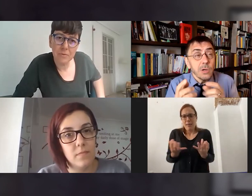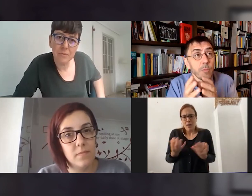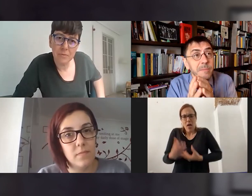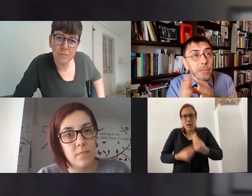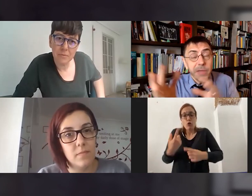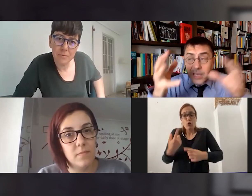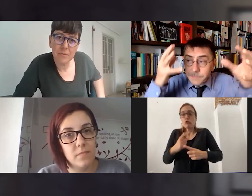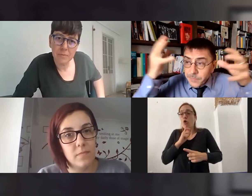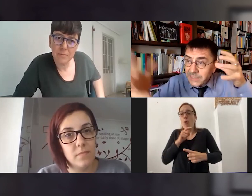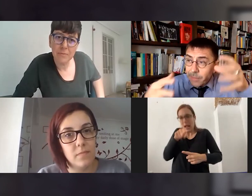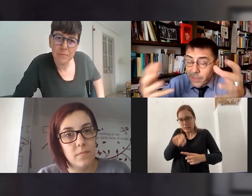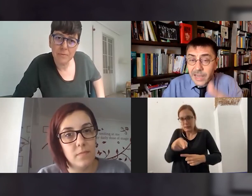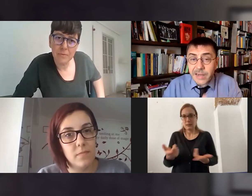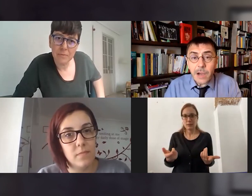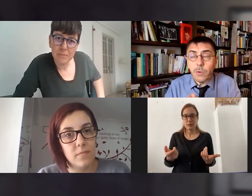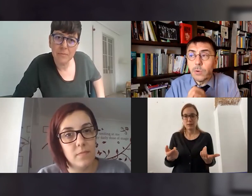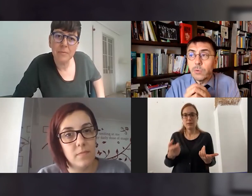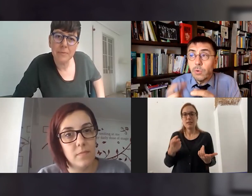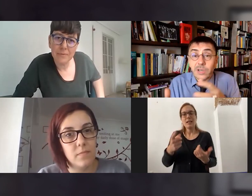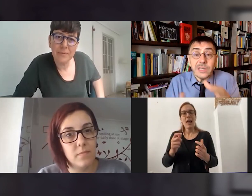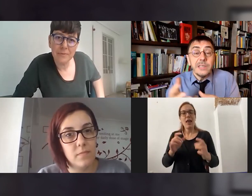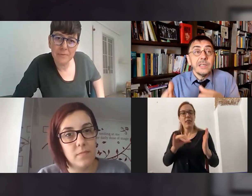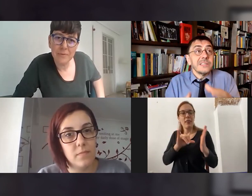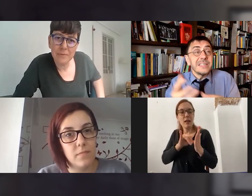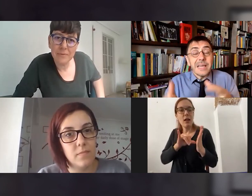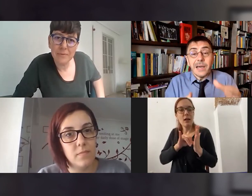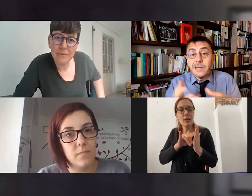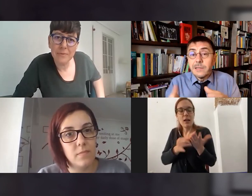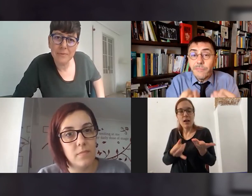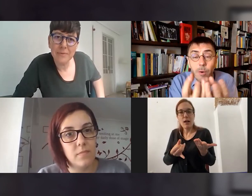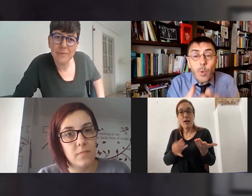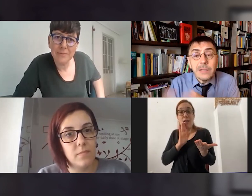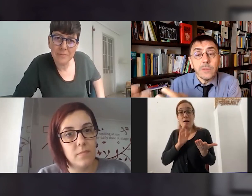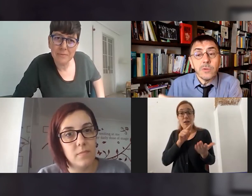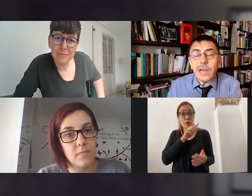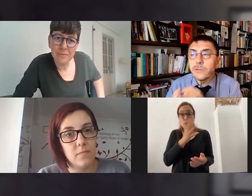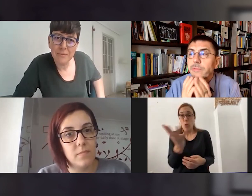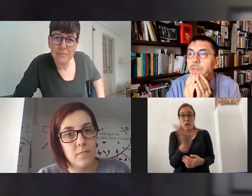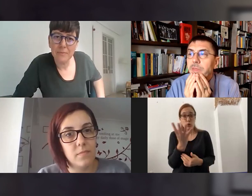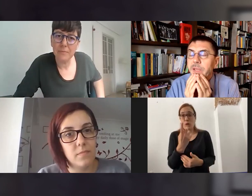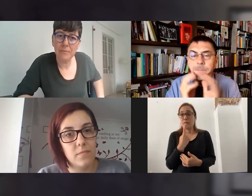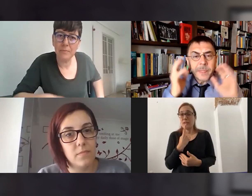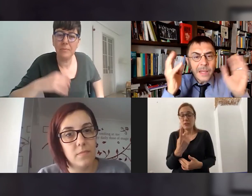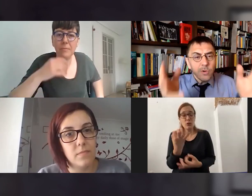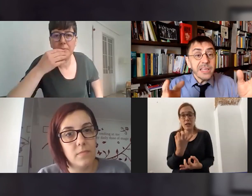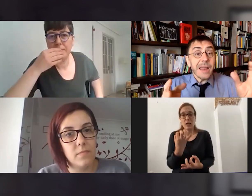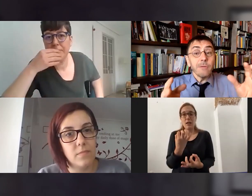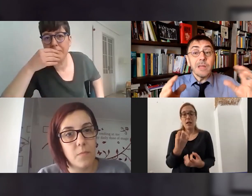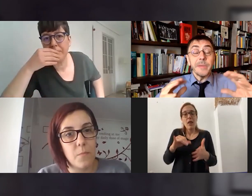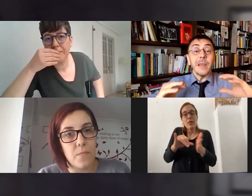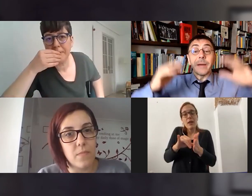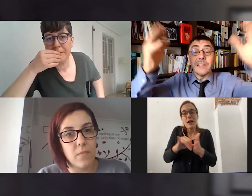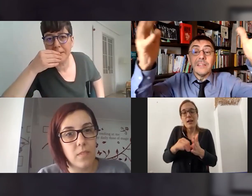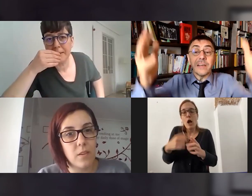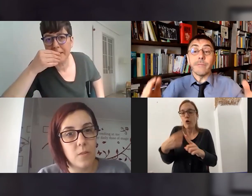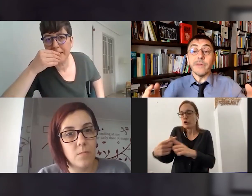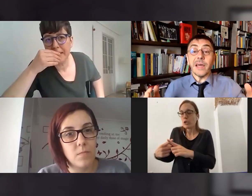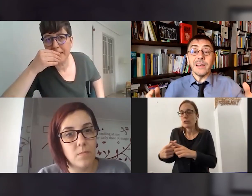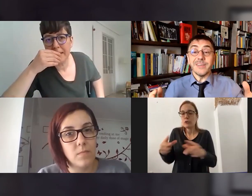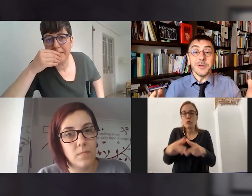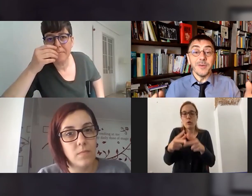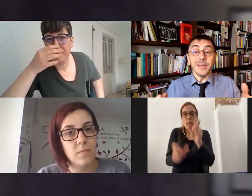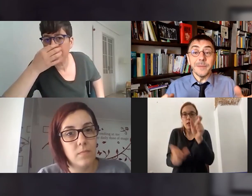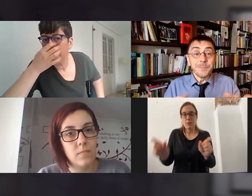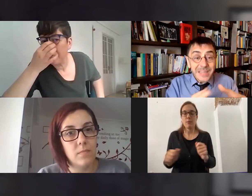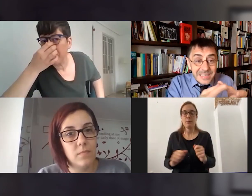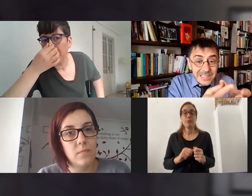cosas, ¿no? Como bien decíais, esa cercanía con lo que se está fraguando, ¿no?, en la sociedad civil. Hemos señalado también la parte internacional,